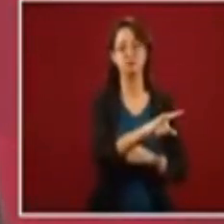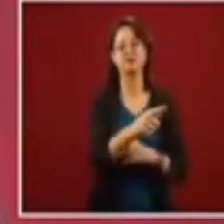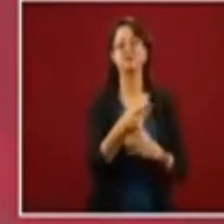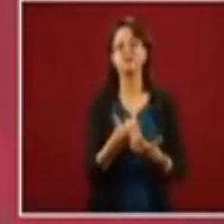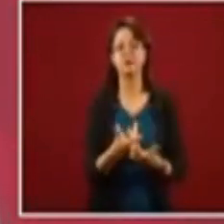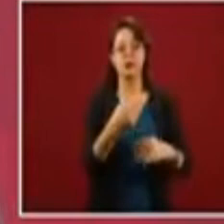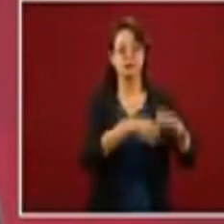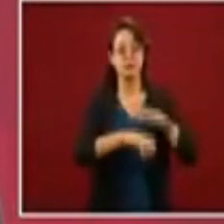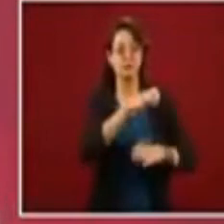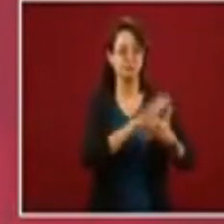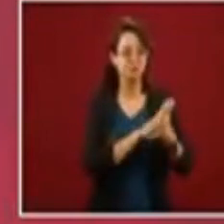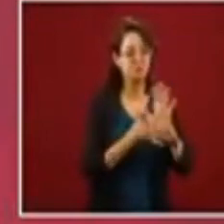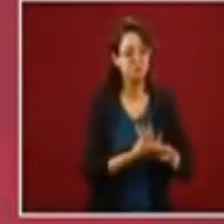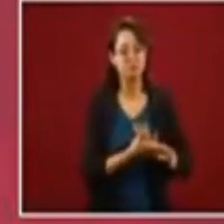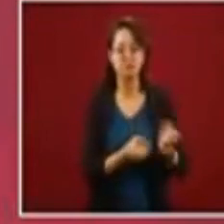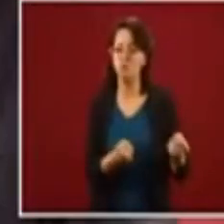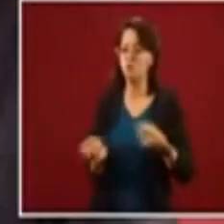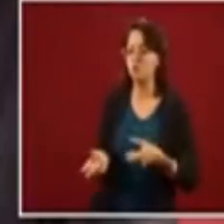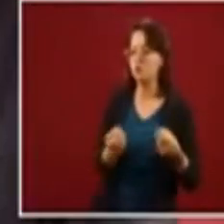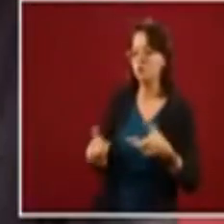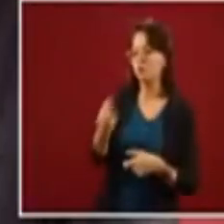esté abastecía